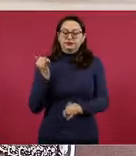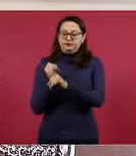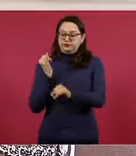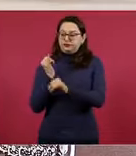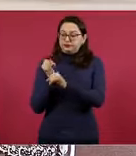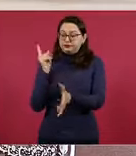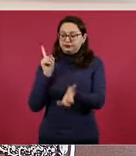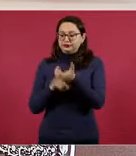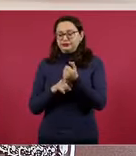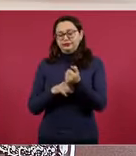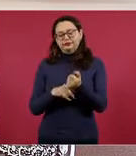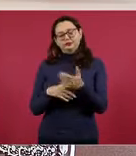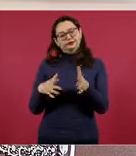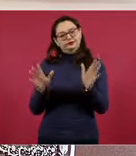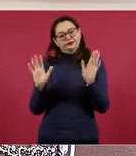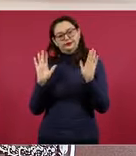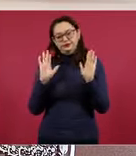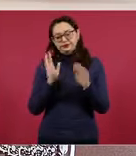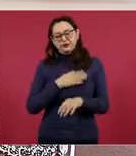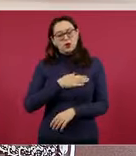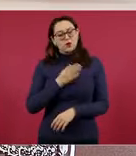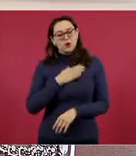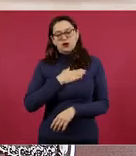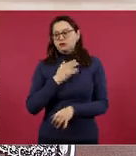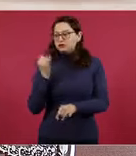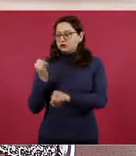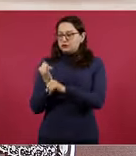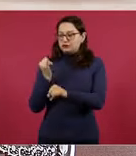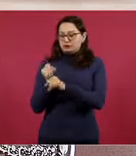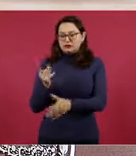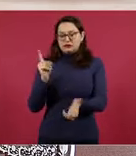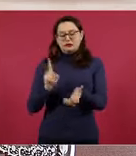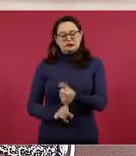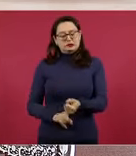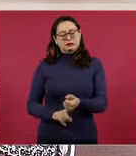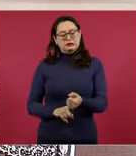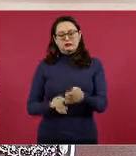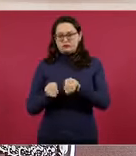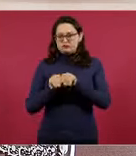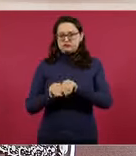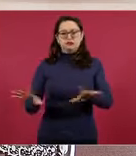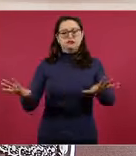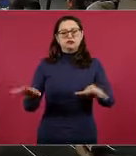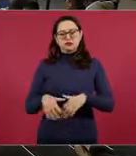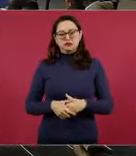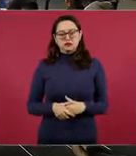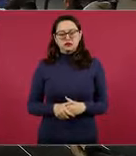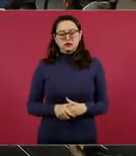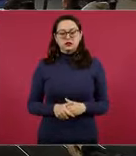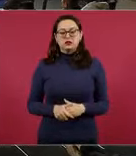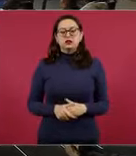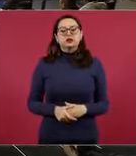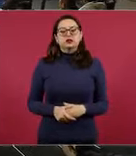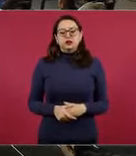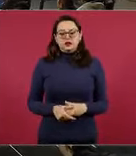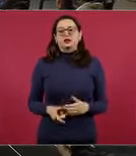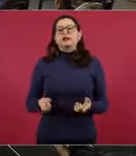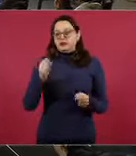que son muy buenas, las redes, aun cuando existen los bots